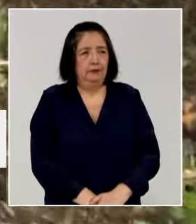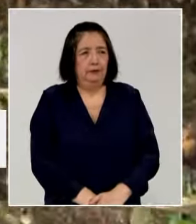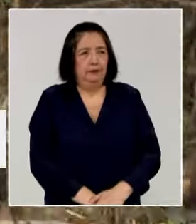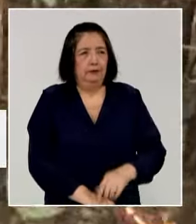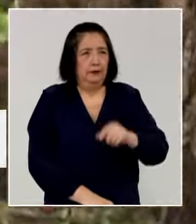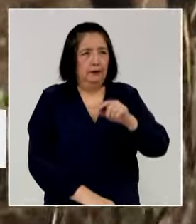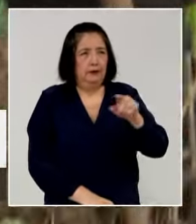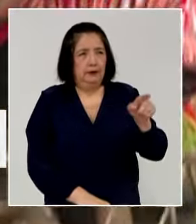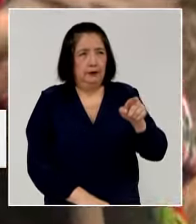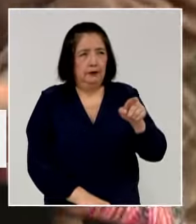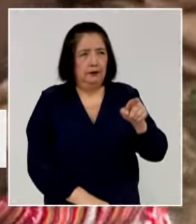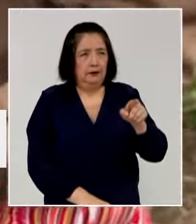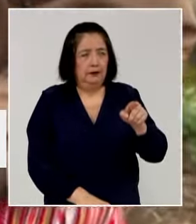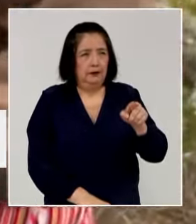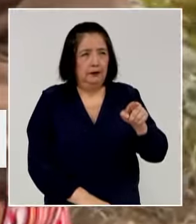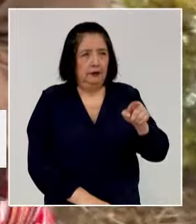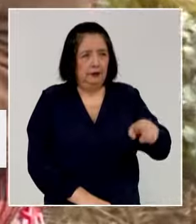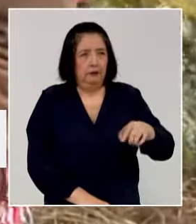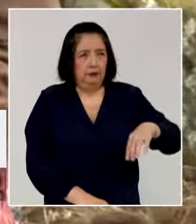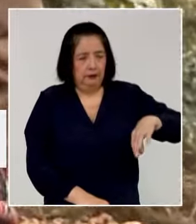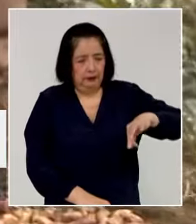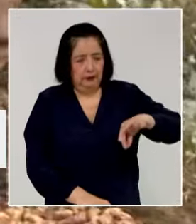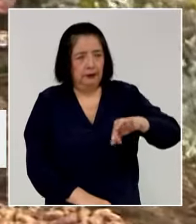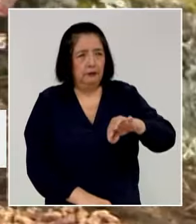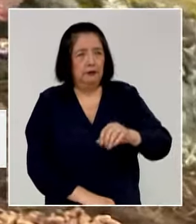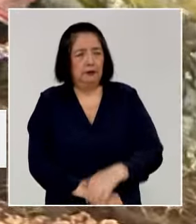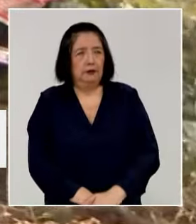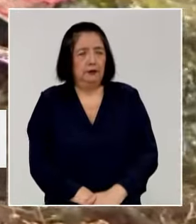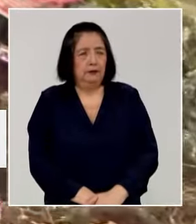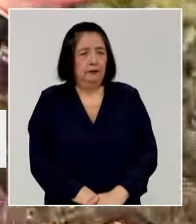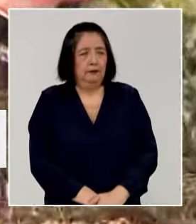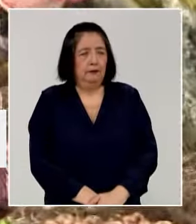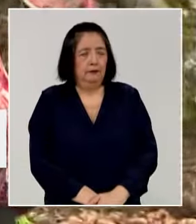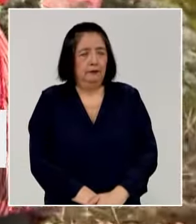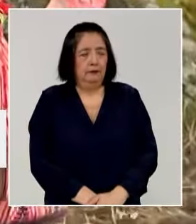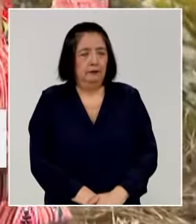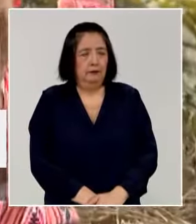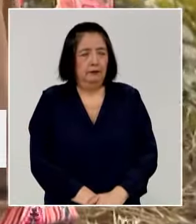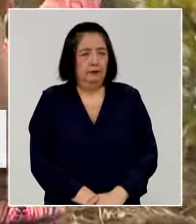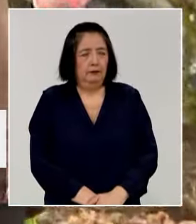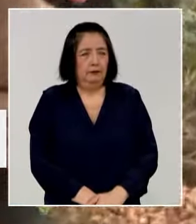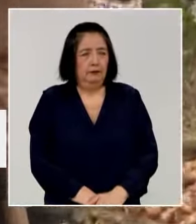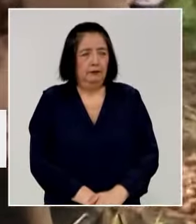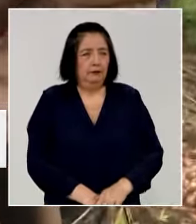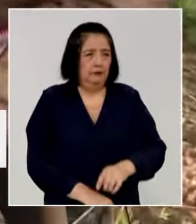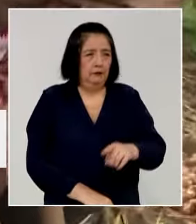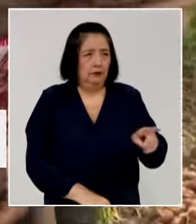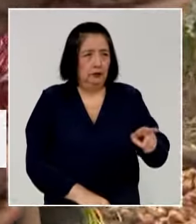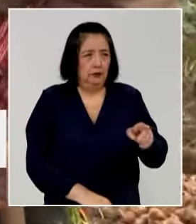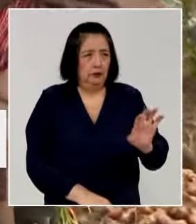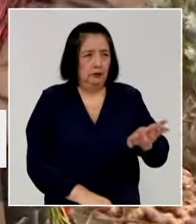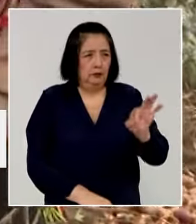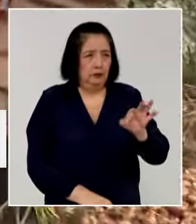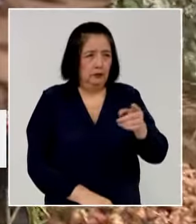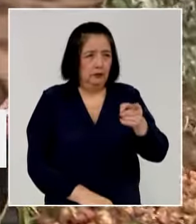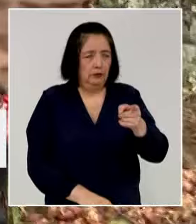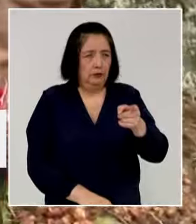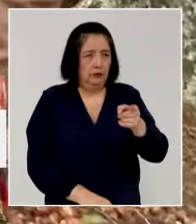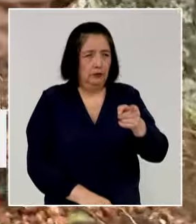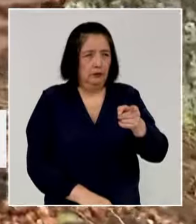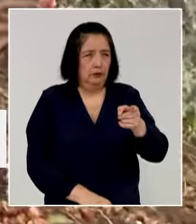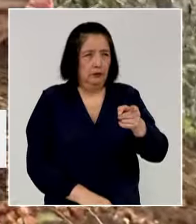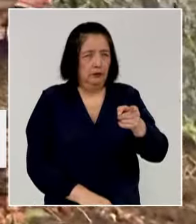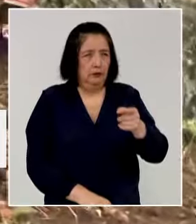Estas son para semilla. Perfecto. Ajá. Perfecto. Esto lo que estás agarrando es